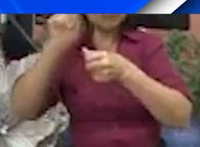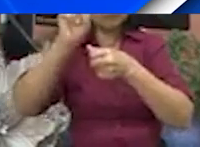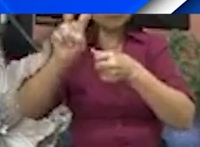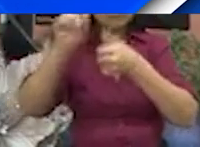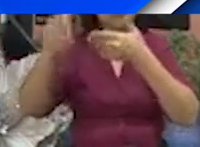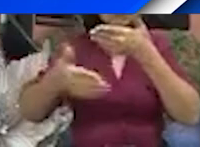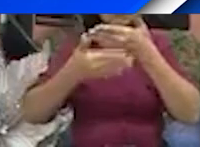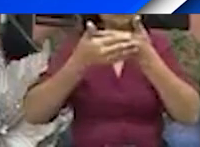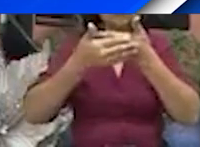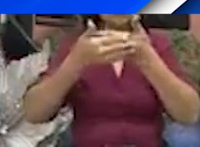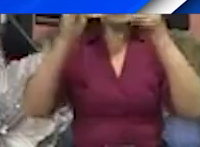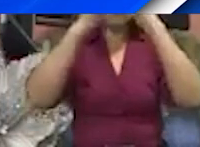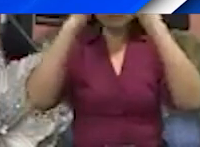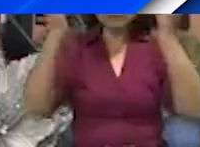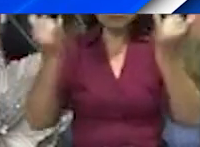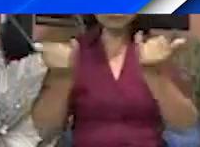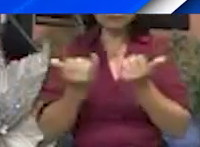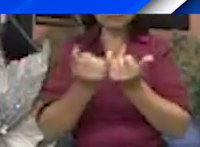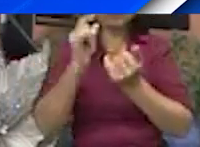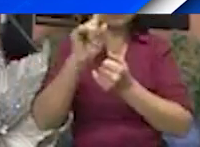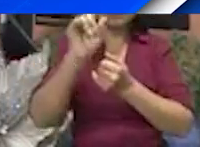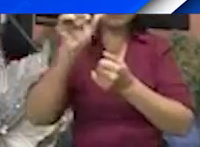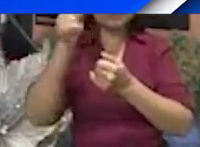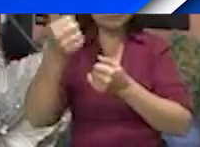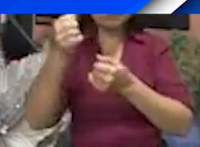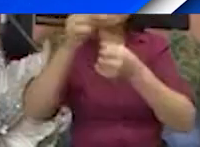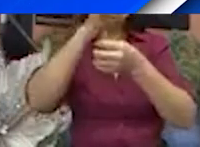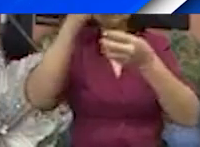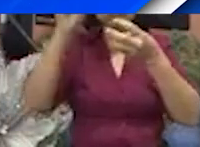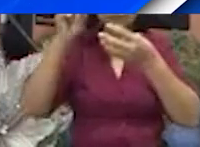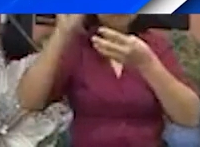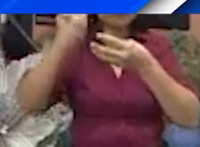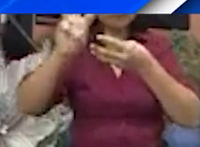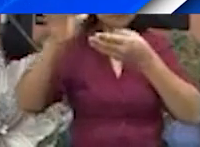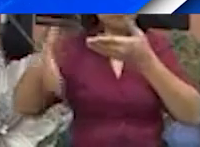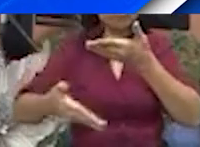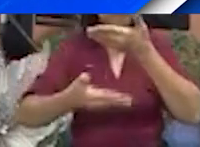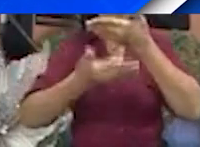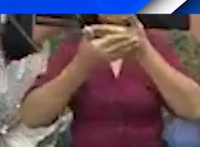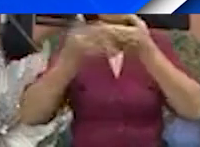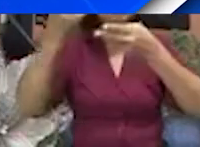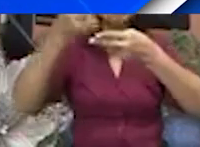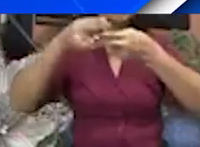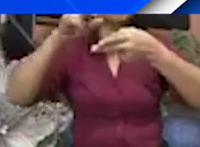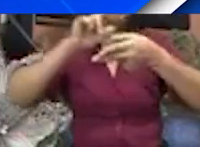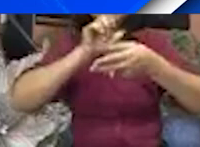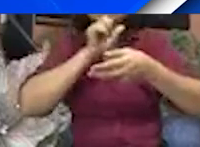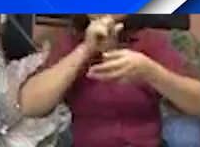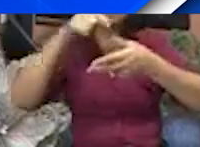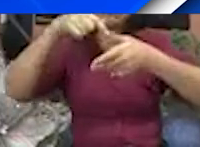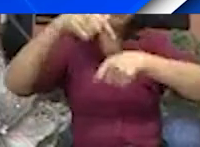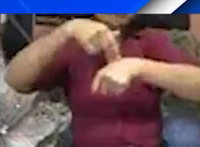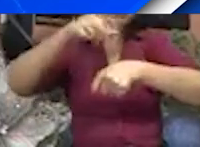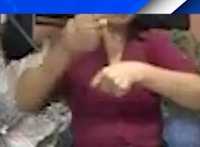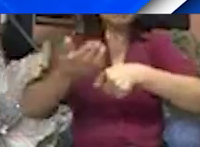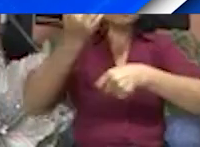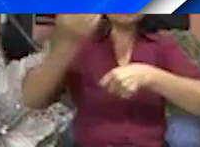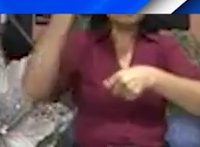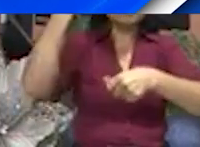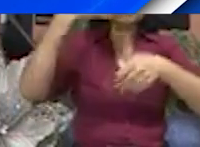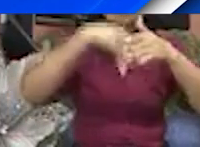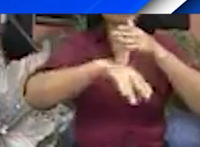2, registro de instrumentos internacionales 16. Anexo 3, registro de normas sin vigencias o derechos